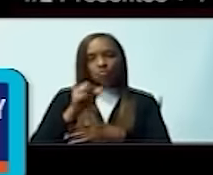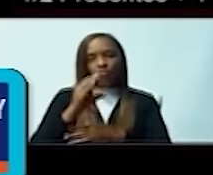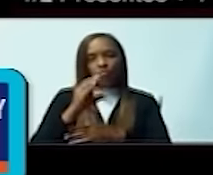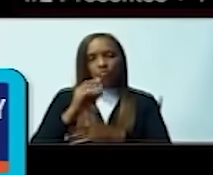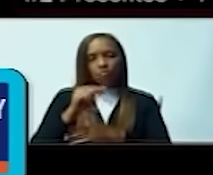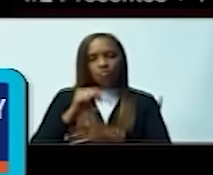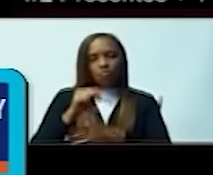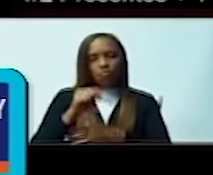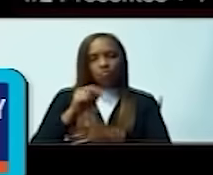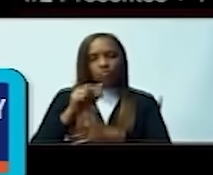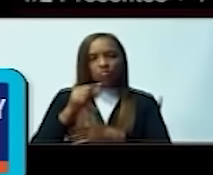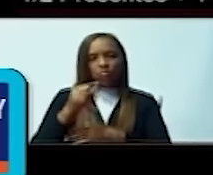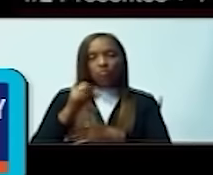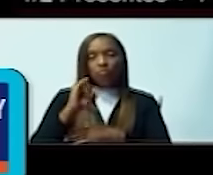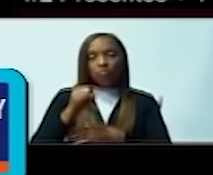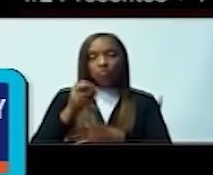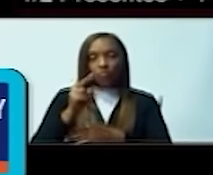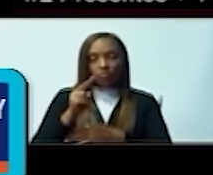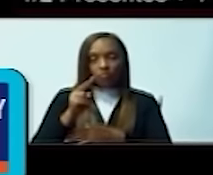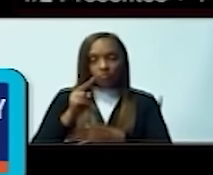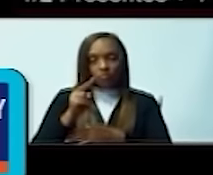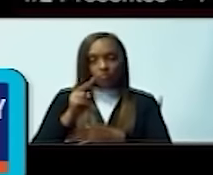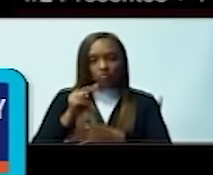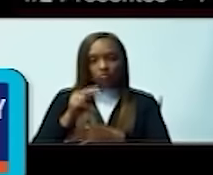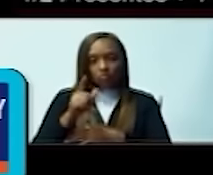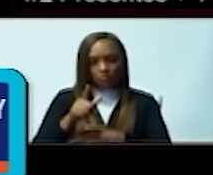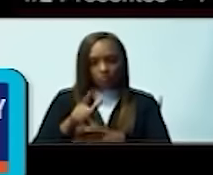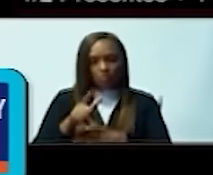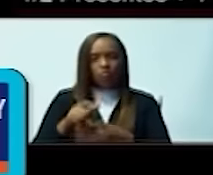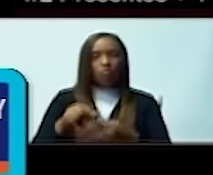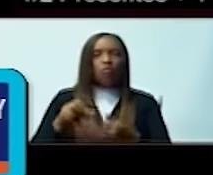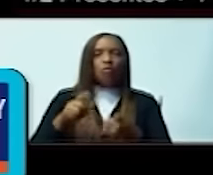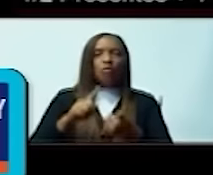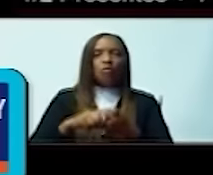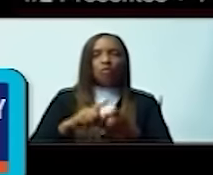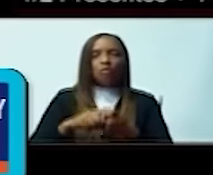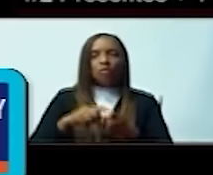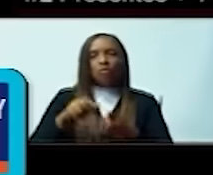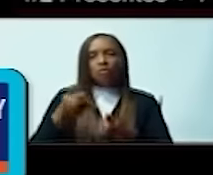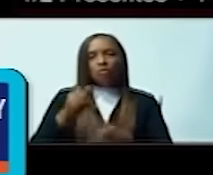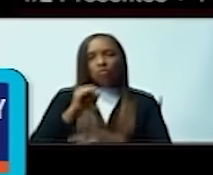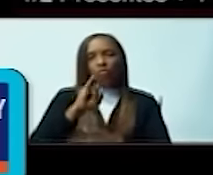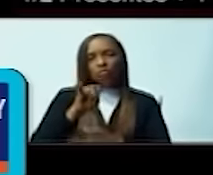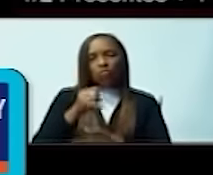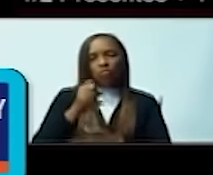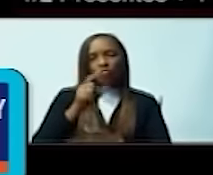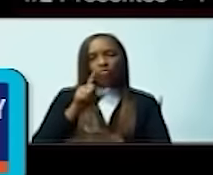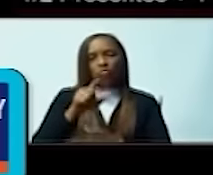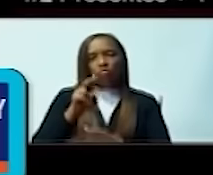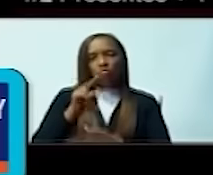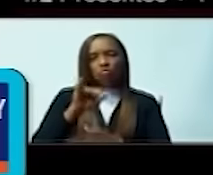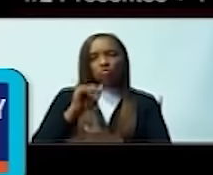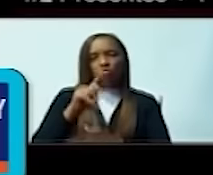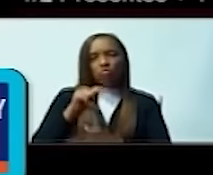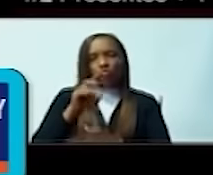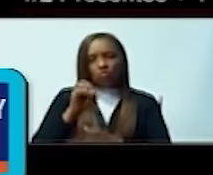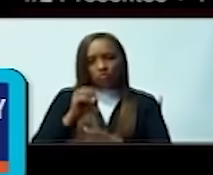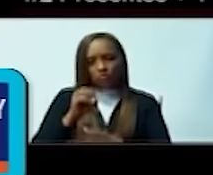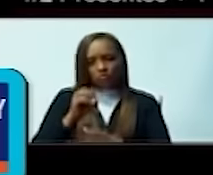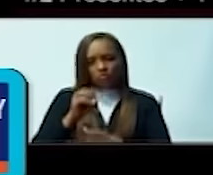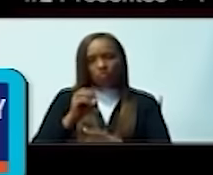Julito Fulcal y Braulio Espinal, que fue una versión que vino del Ejecutivo. Todos se están fundiendo y estamos liberándolo de